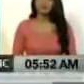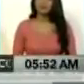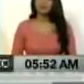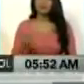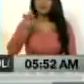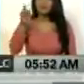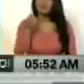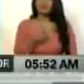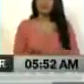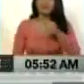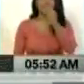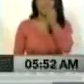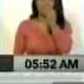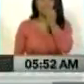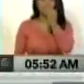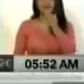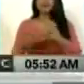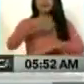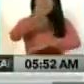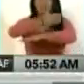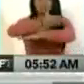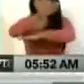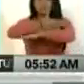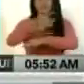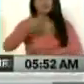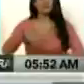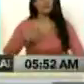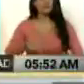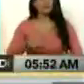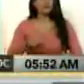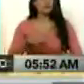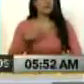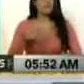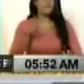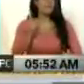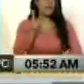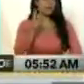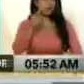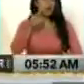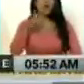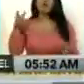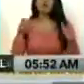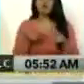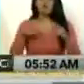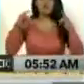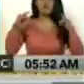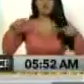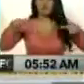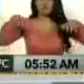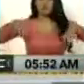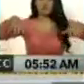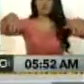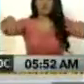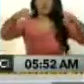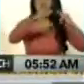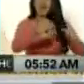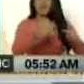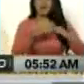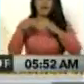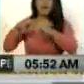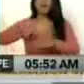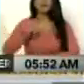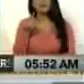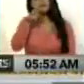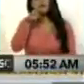21 de noviembre. Ajá, las alcabalas son un arma de doble filo. Puntos de control policial no respetan normas establecidas por el Ministerio de